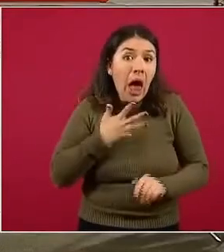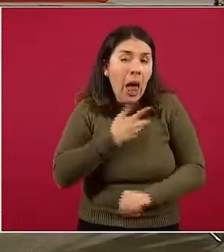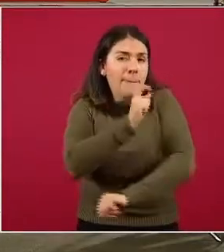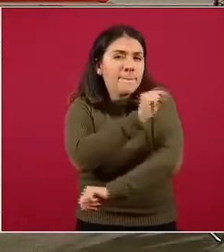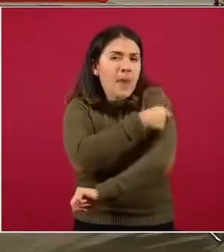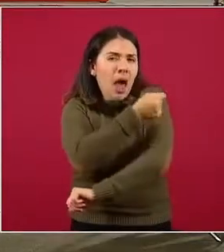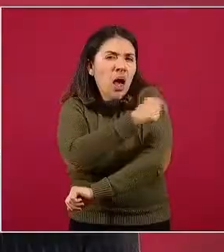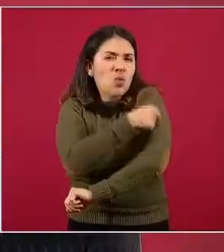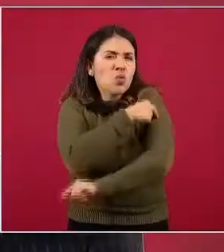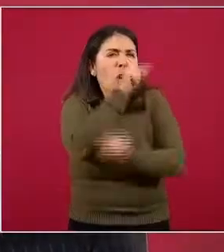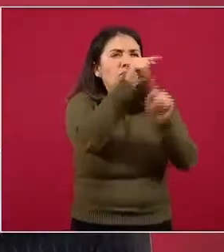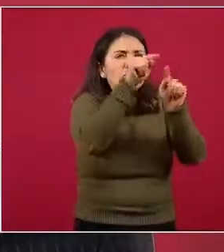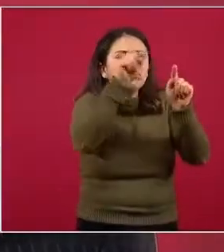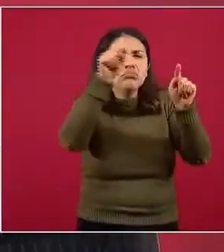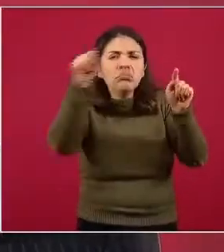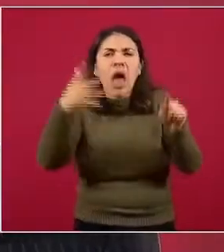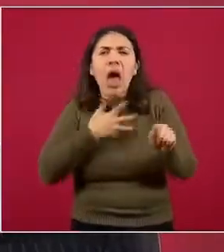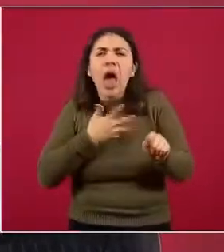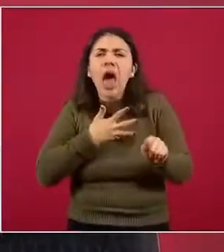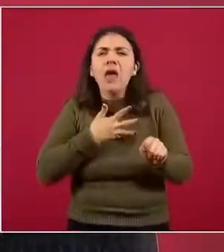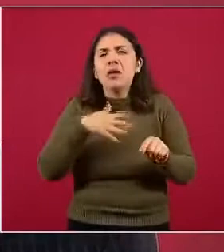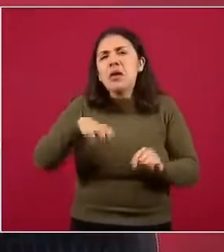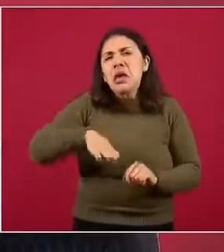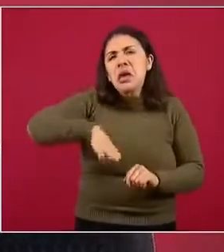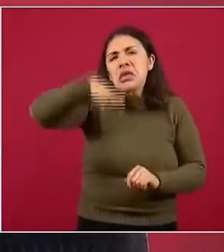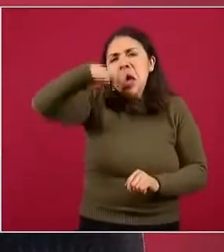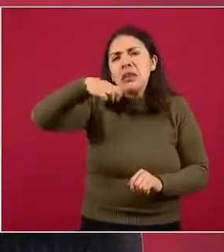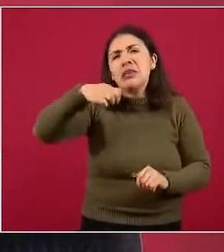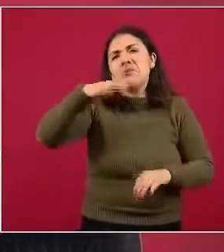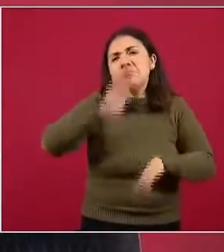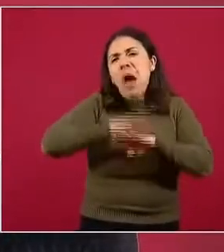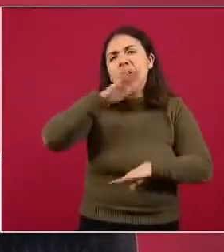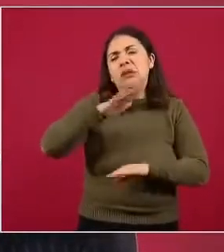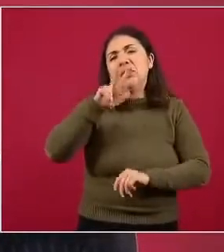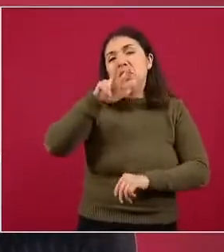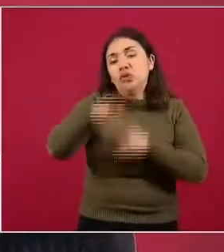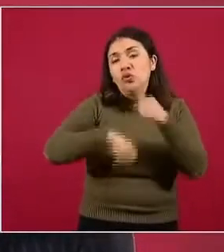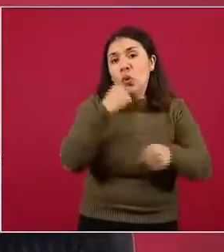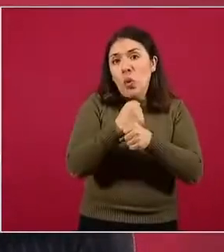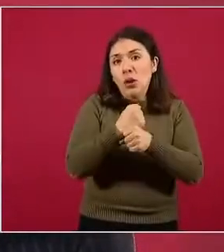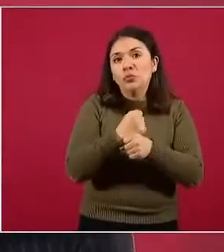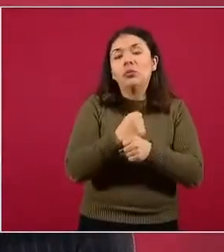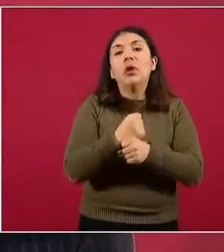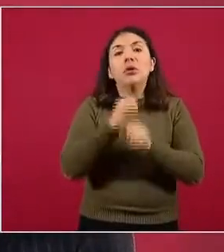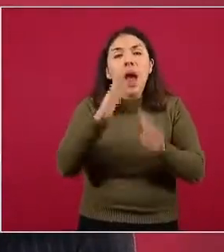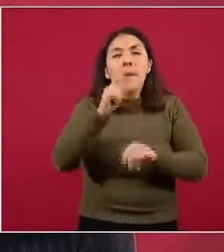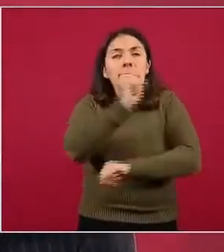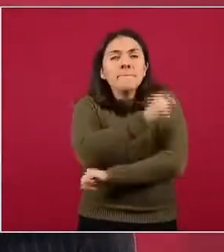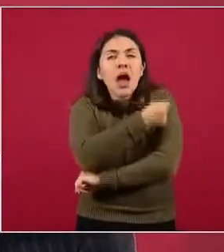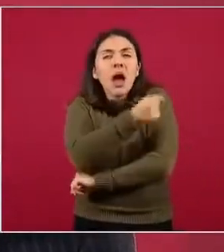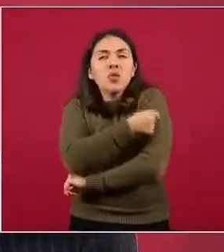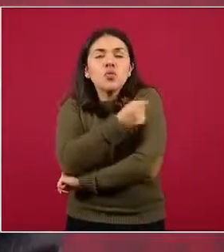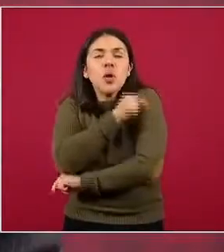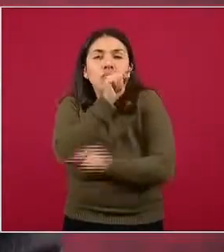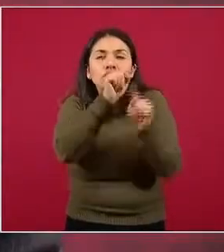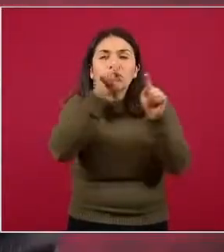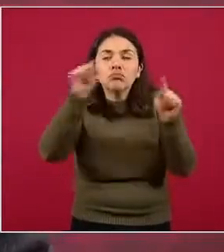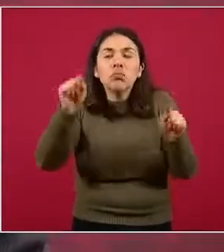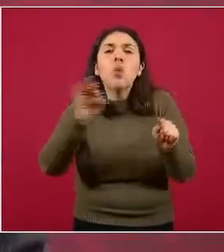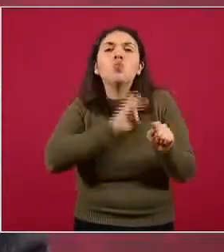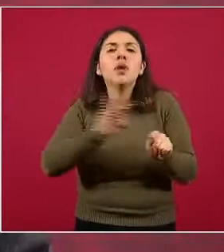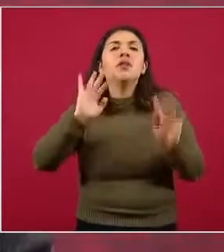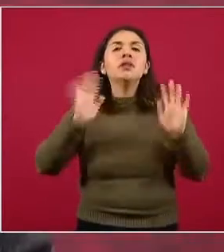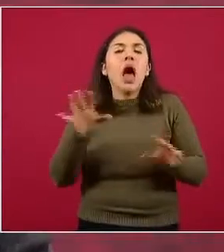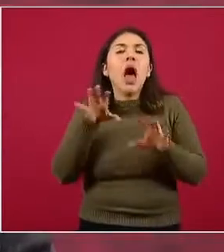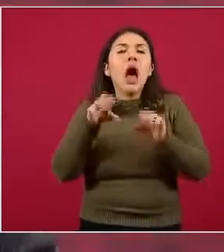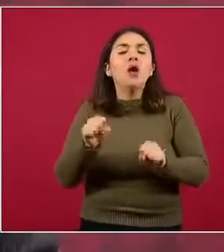vacunado a todos los que tienen más de 18, habremos alcanzado el